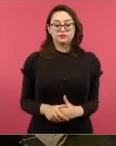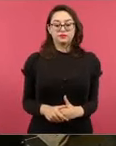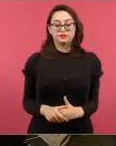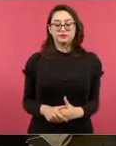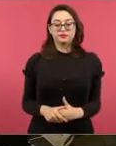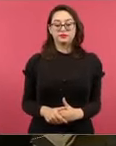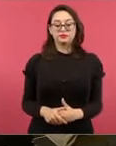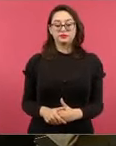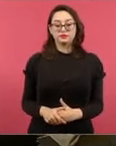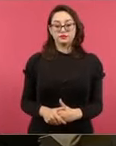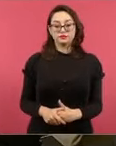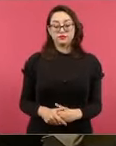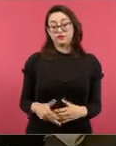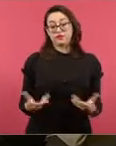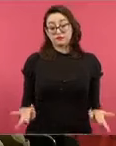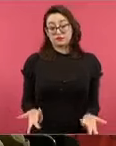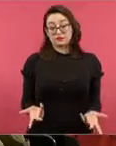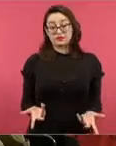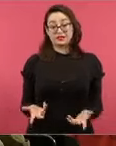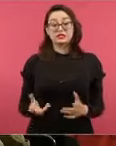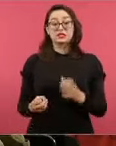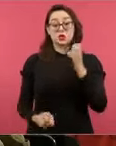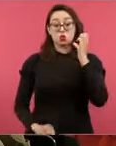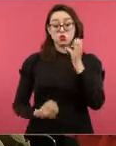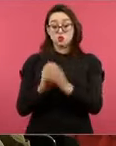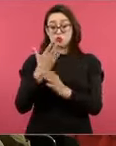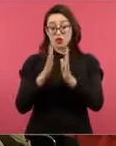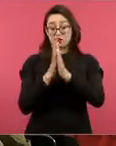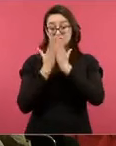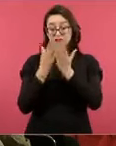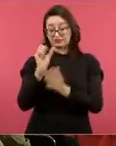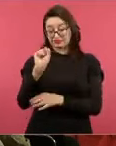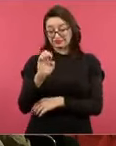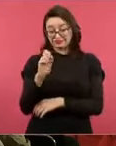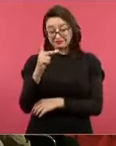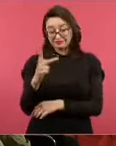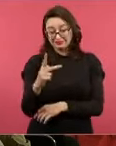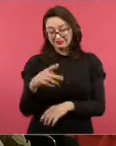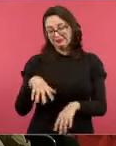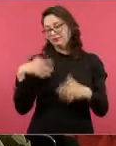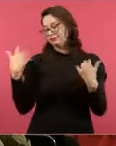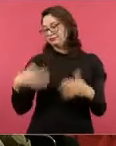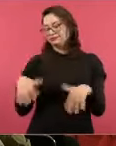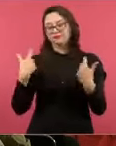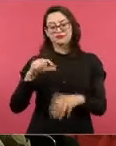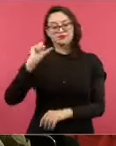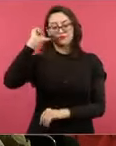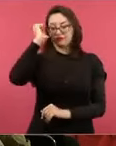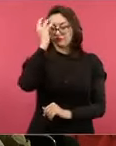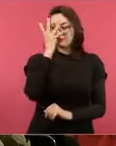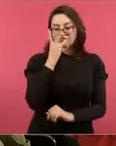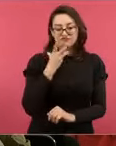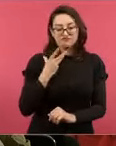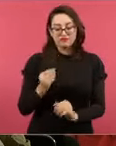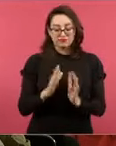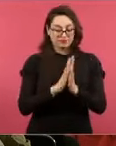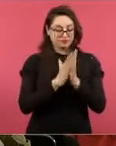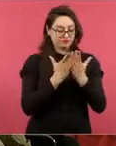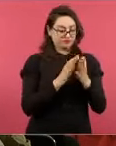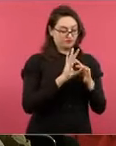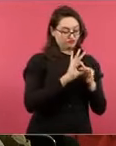la maravilla de la nueva familia de libros de texto es que guardan una relación entre ellos y el libro